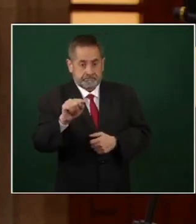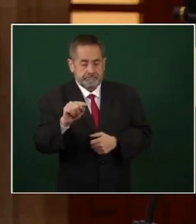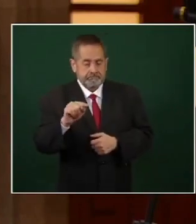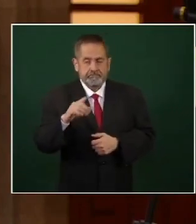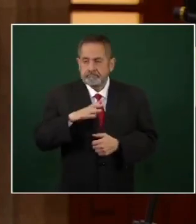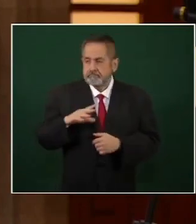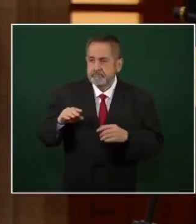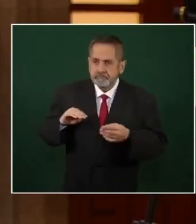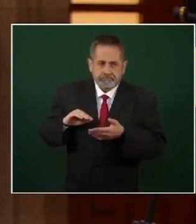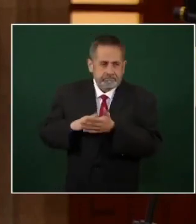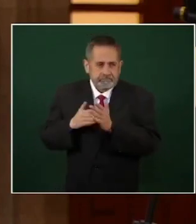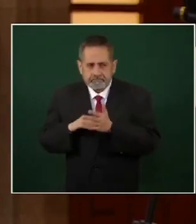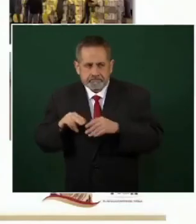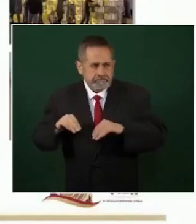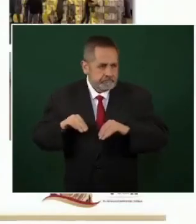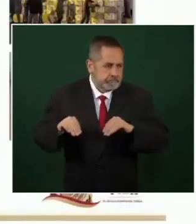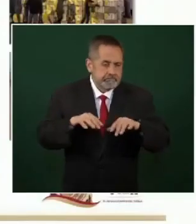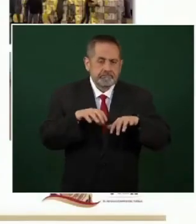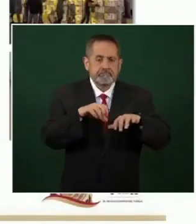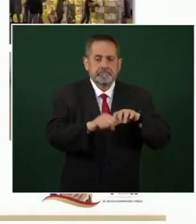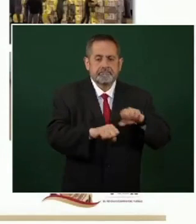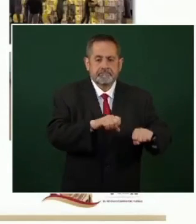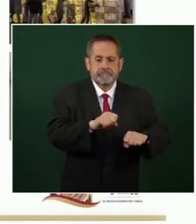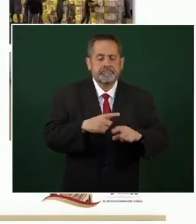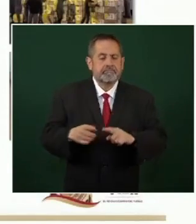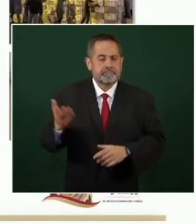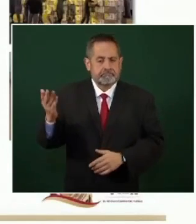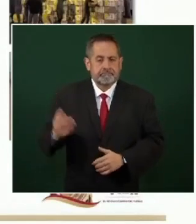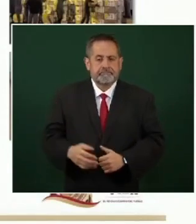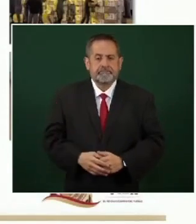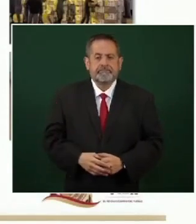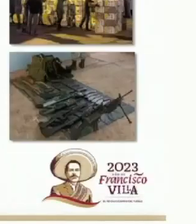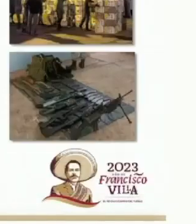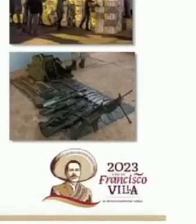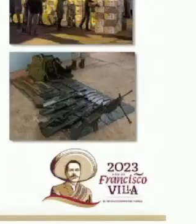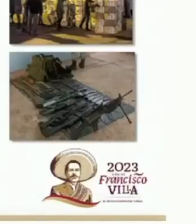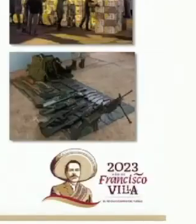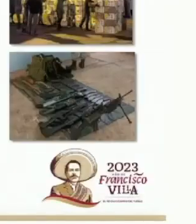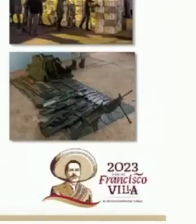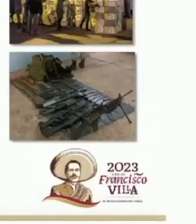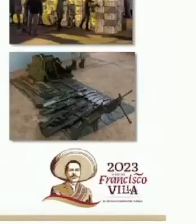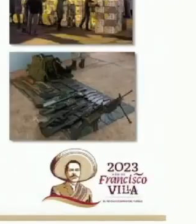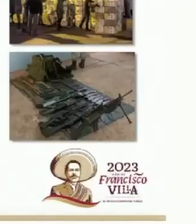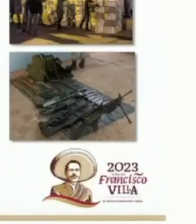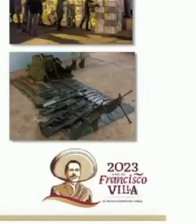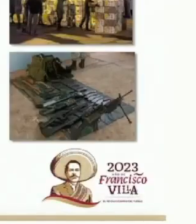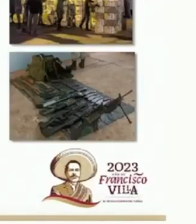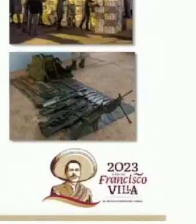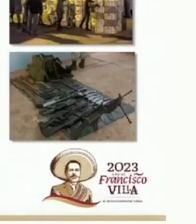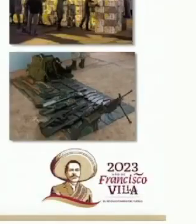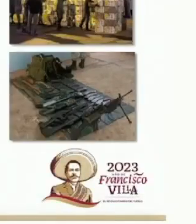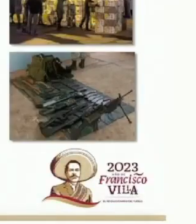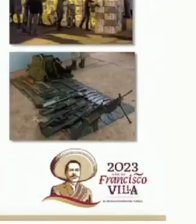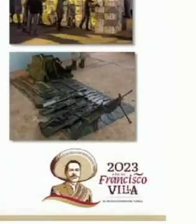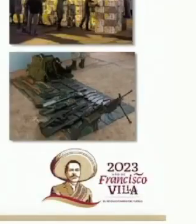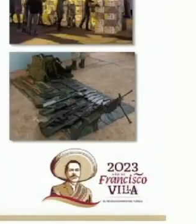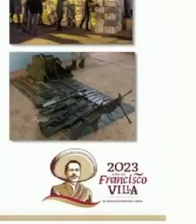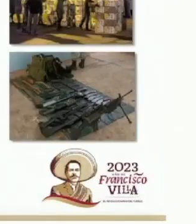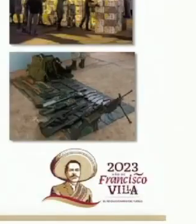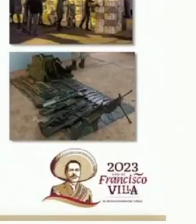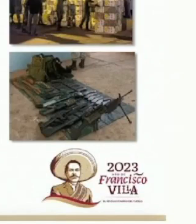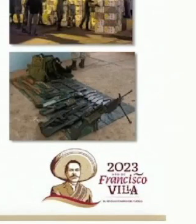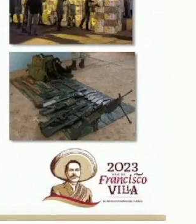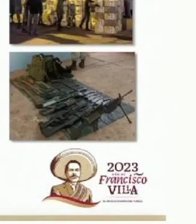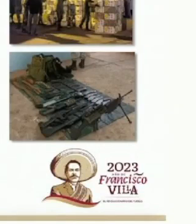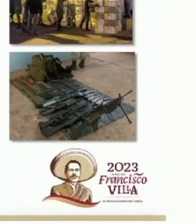Los operativos fueron realizados en diversos estados de la República. Tenemos un total de 209 personas